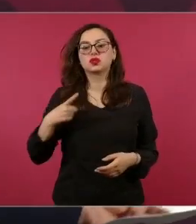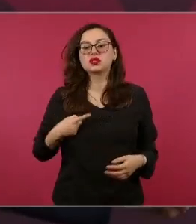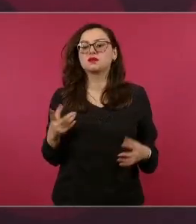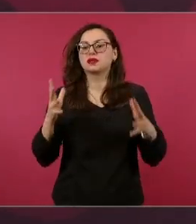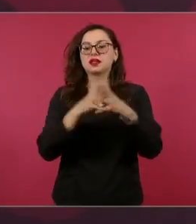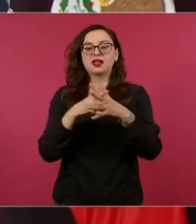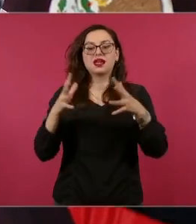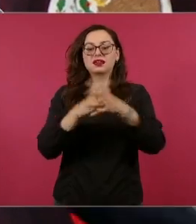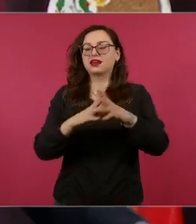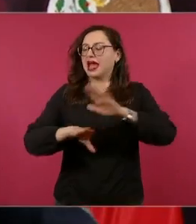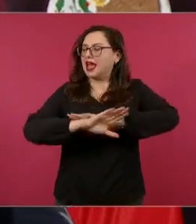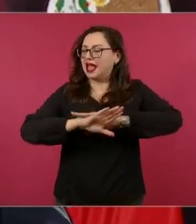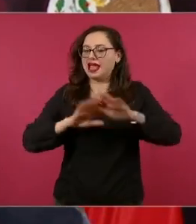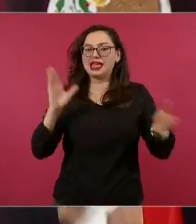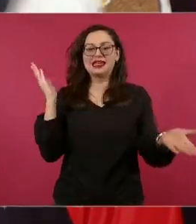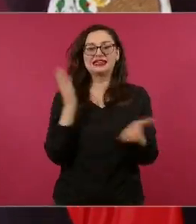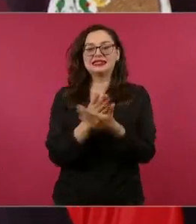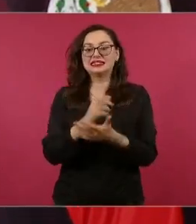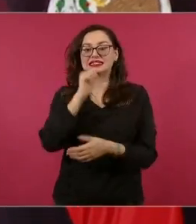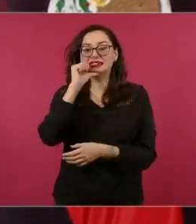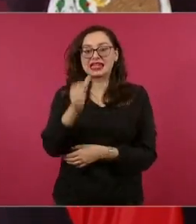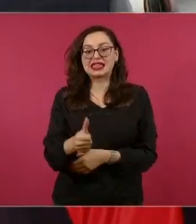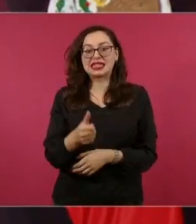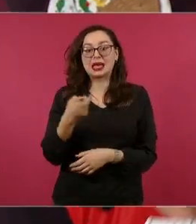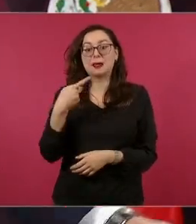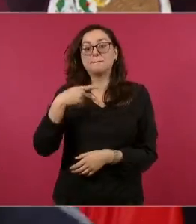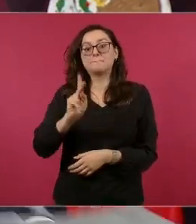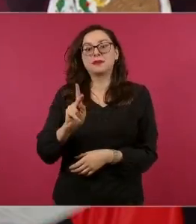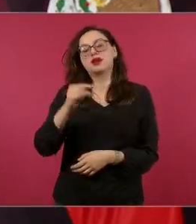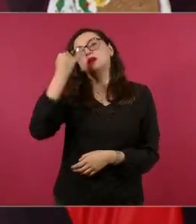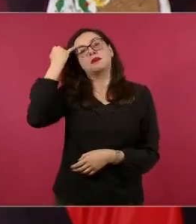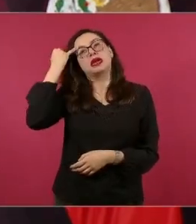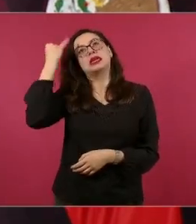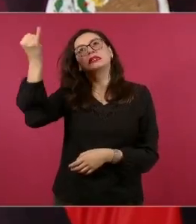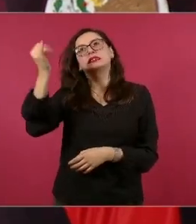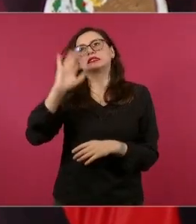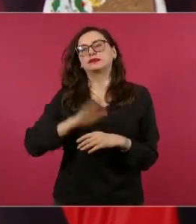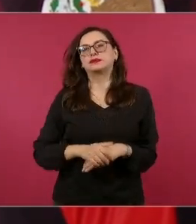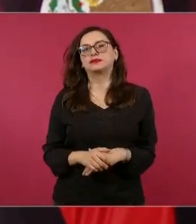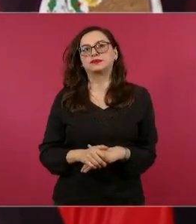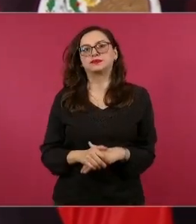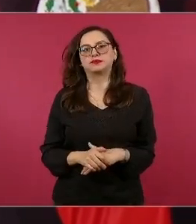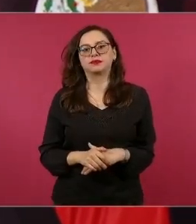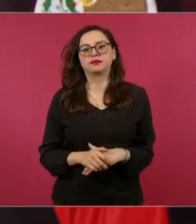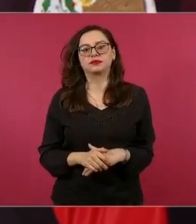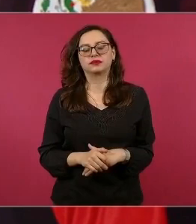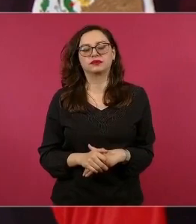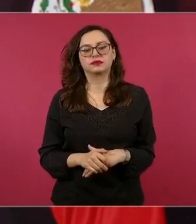si existiera un gran cacique